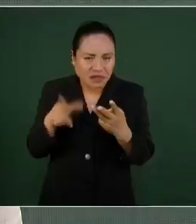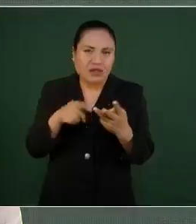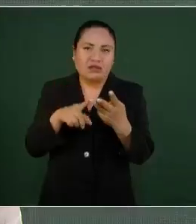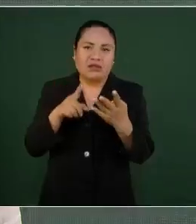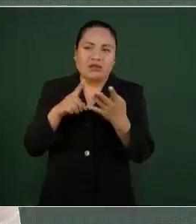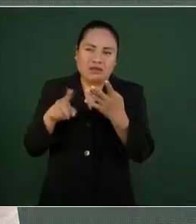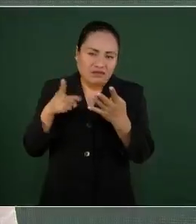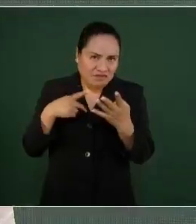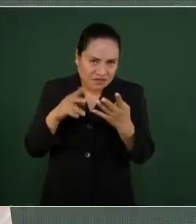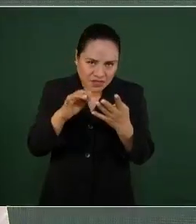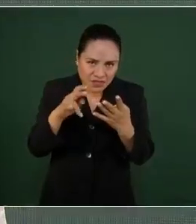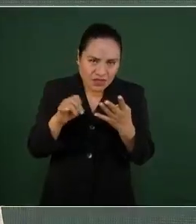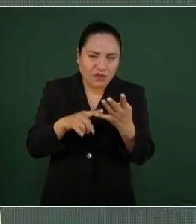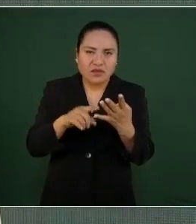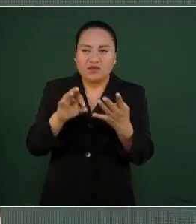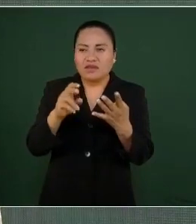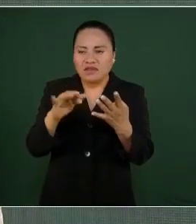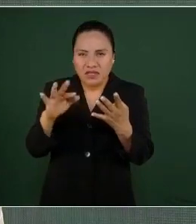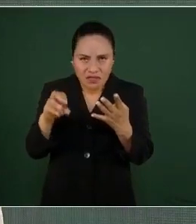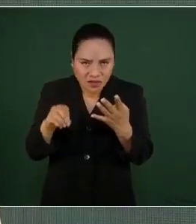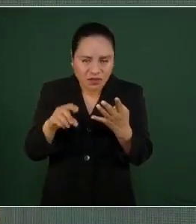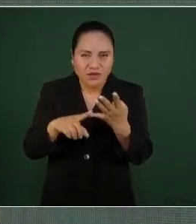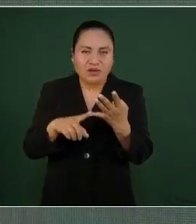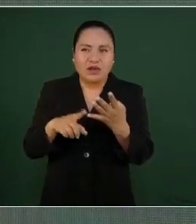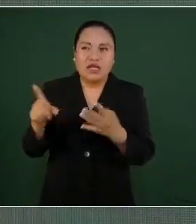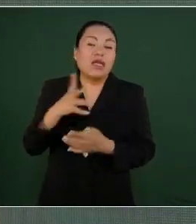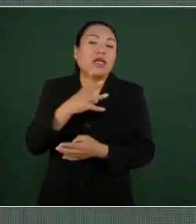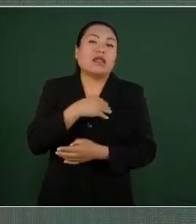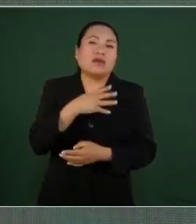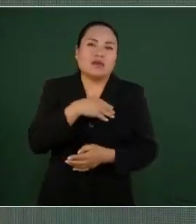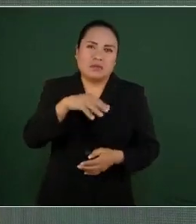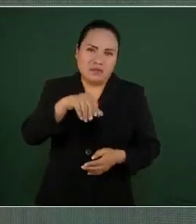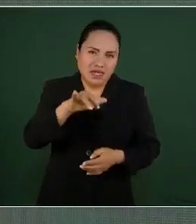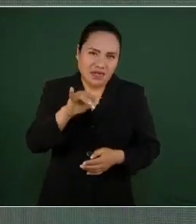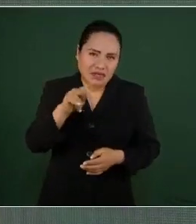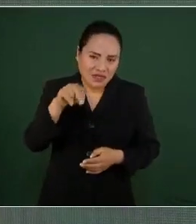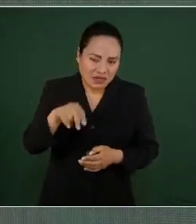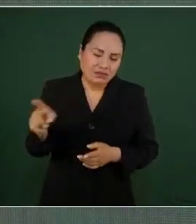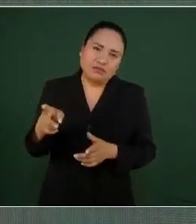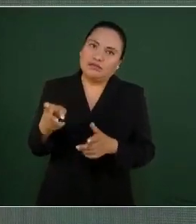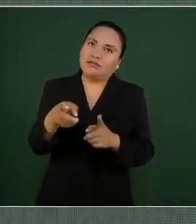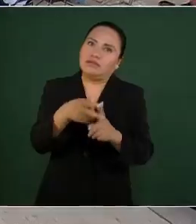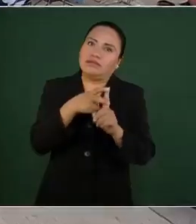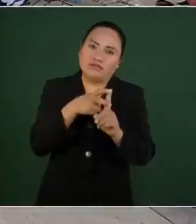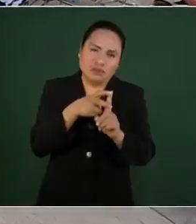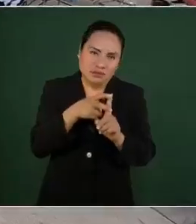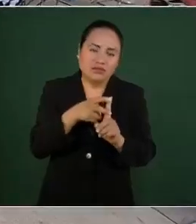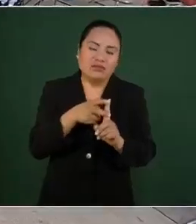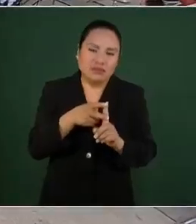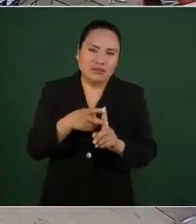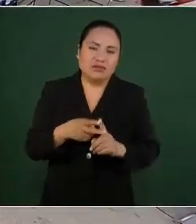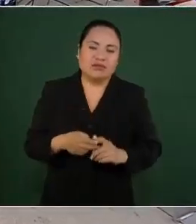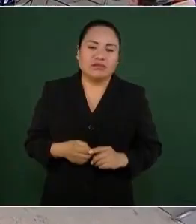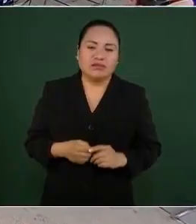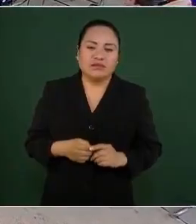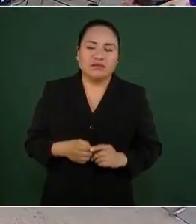Desde luego el hijo de Martí, secuestrado.